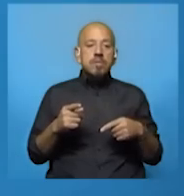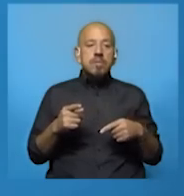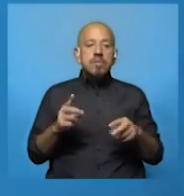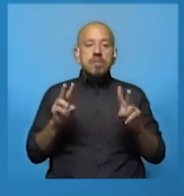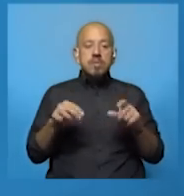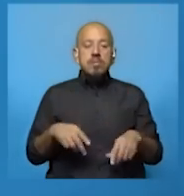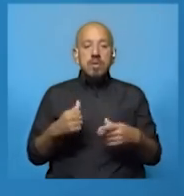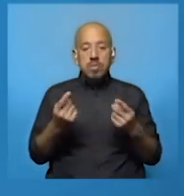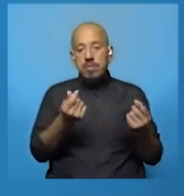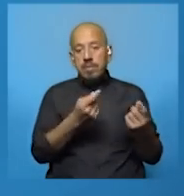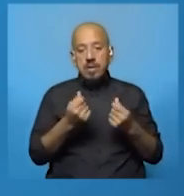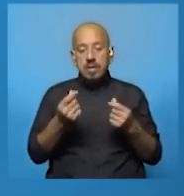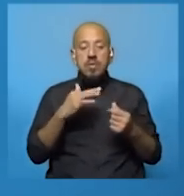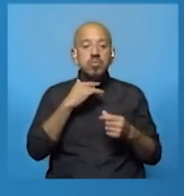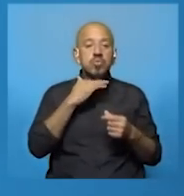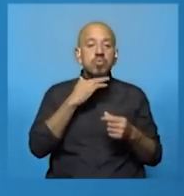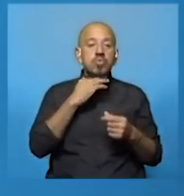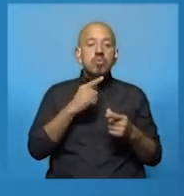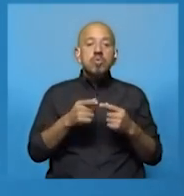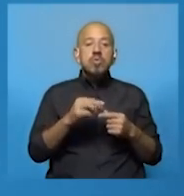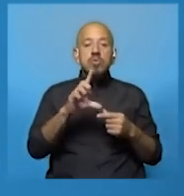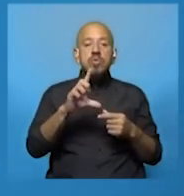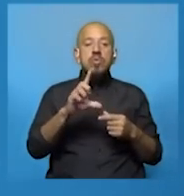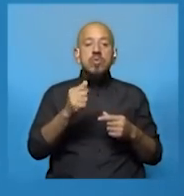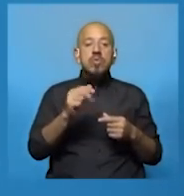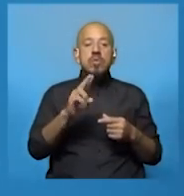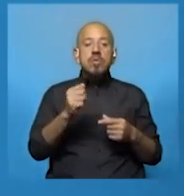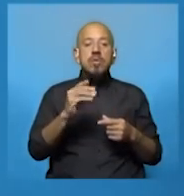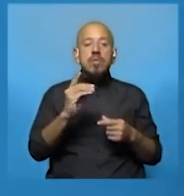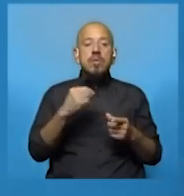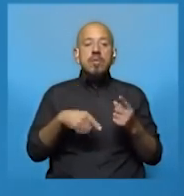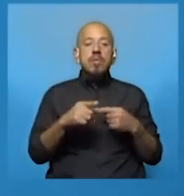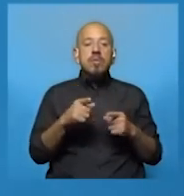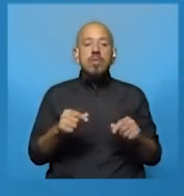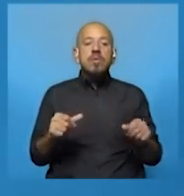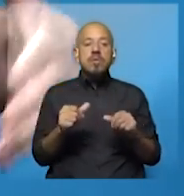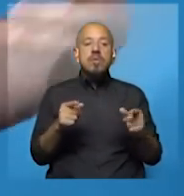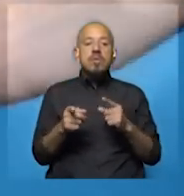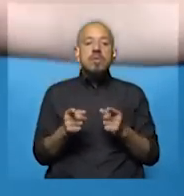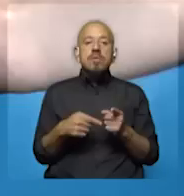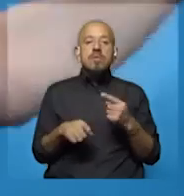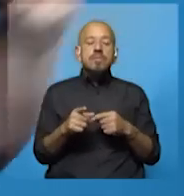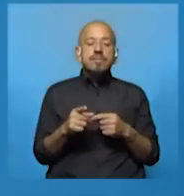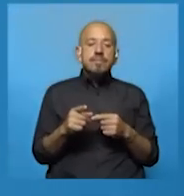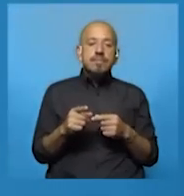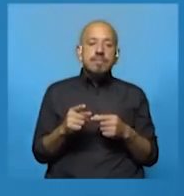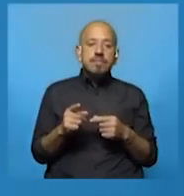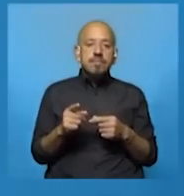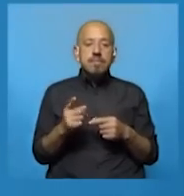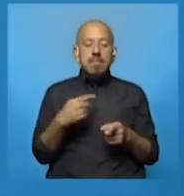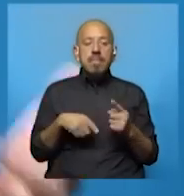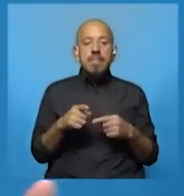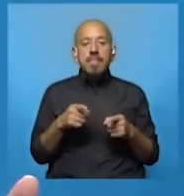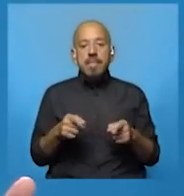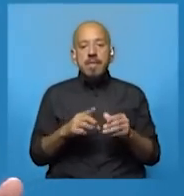con un dinero sucio por lo tanto se comete un lavado pero no se termina juzgando persiguiendo ese tipo de Delito se lo juzga por algún delito